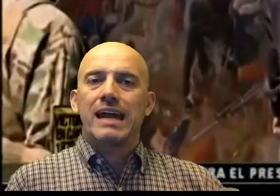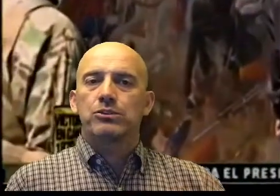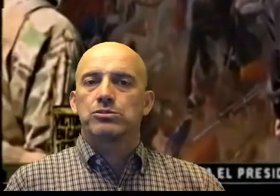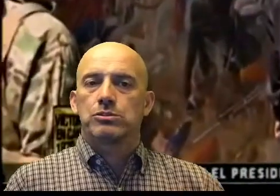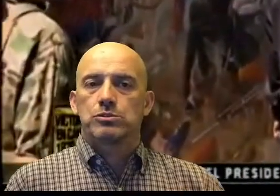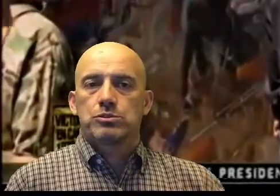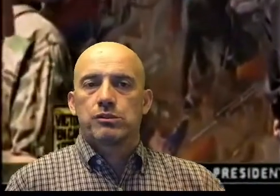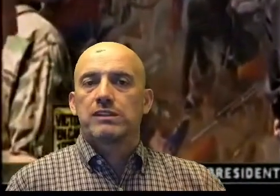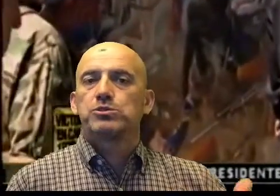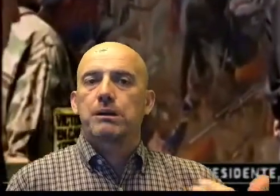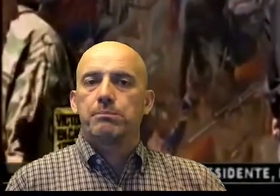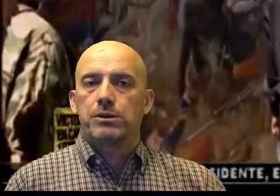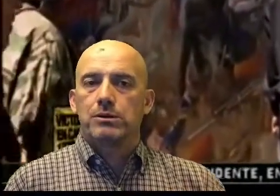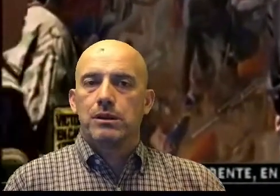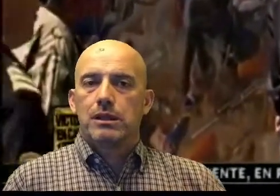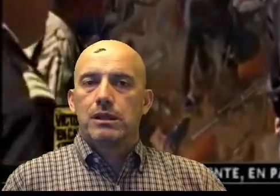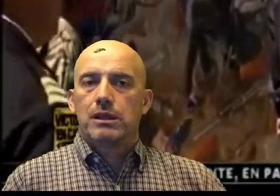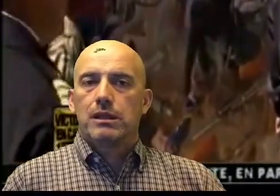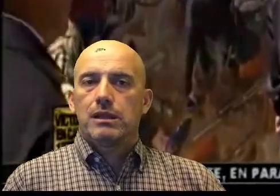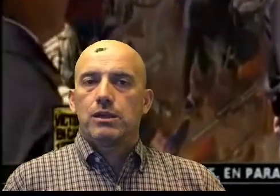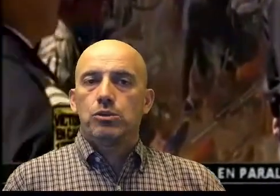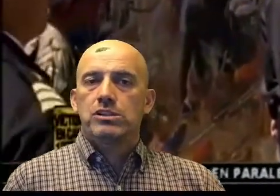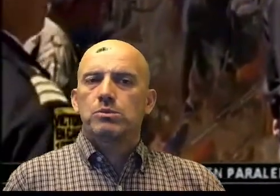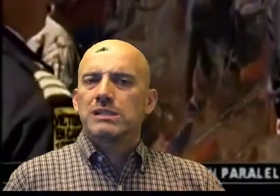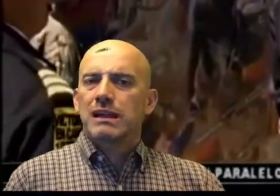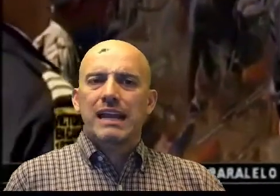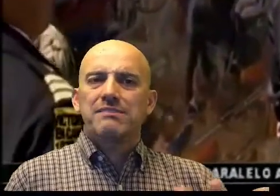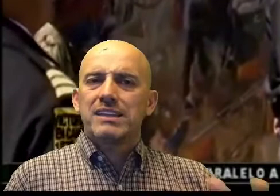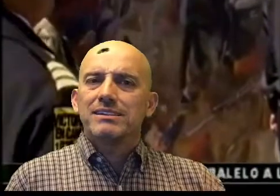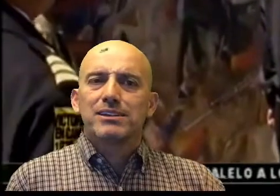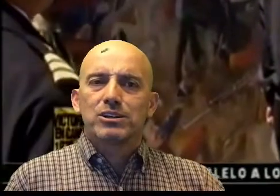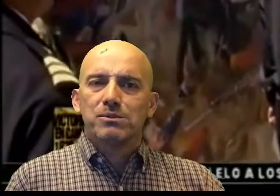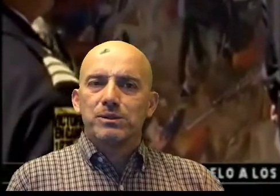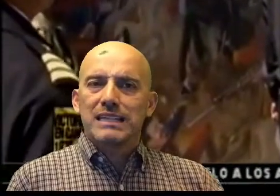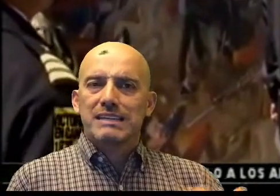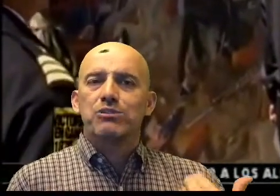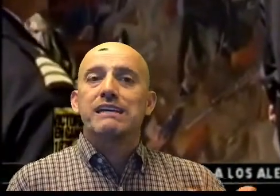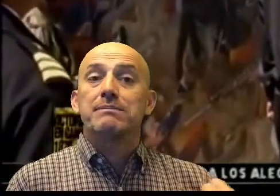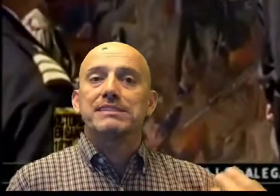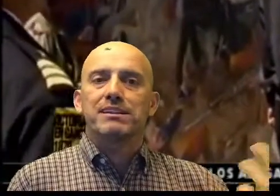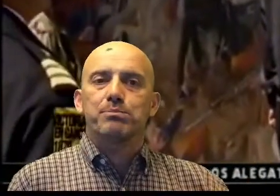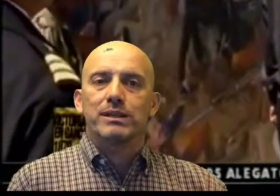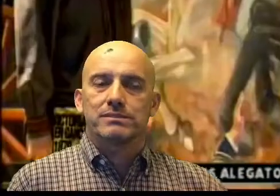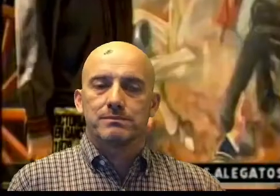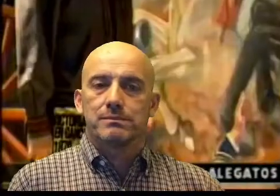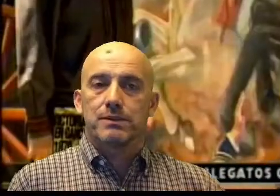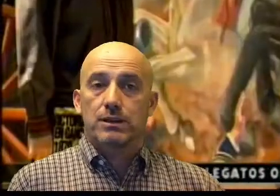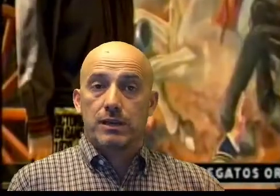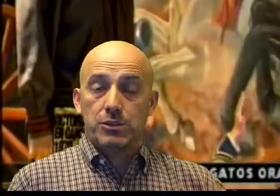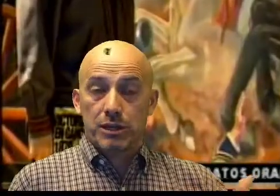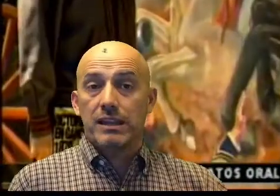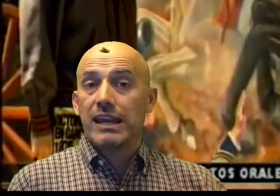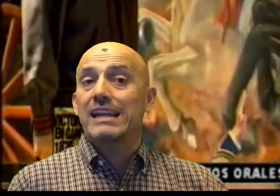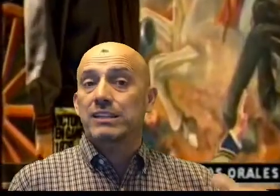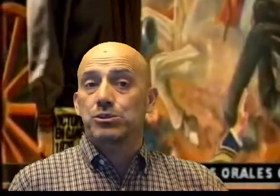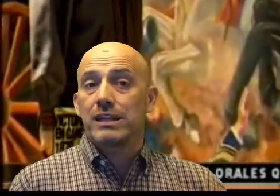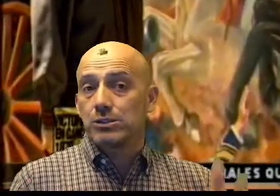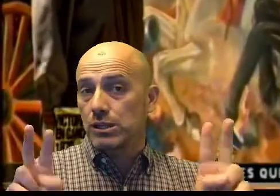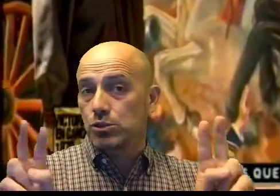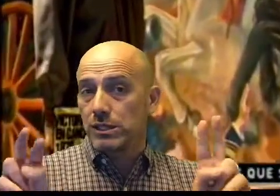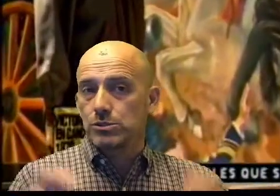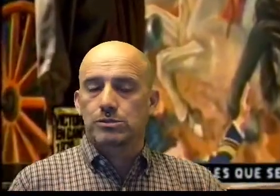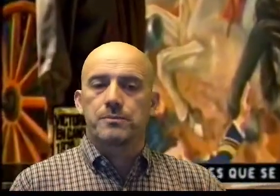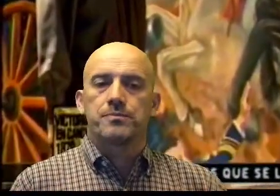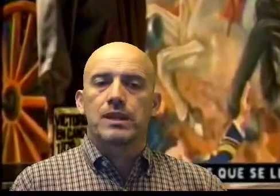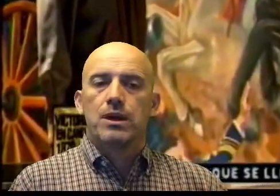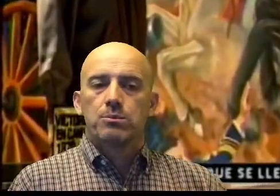lapidarios son el ácido campero y yo dice como tan clarividente como podía saber lo que iba a pasar después hecho que le den la razón a